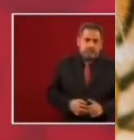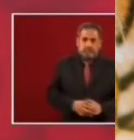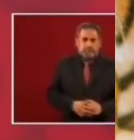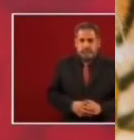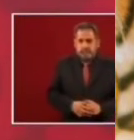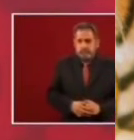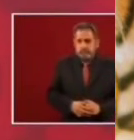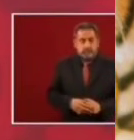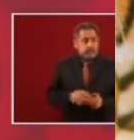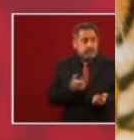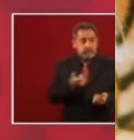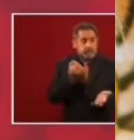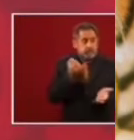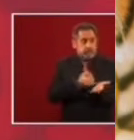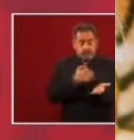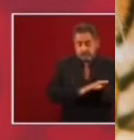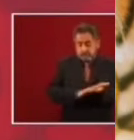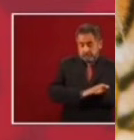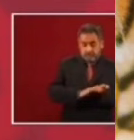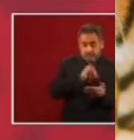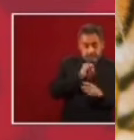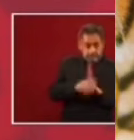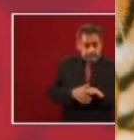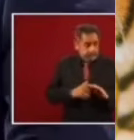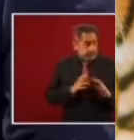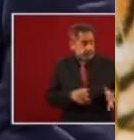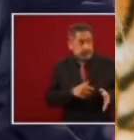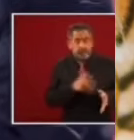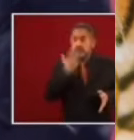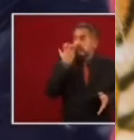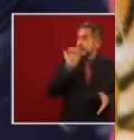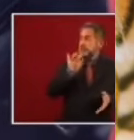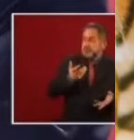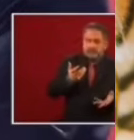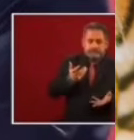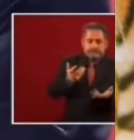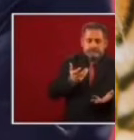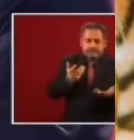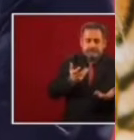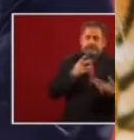Como ya no hay condonación de impuestos, pues ya esa especulación no se puede